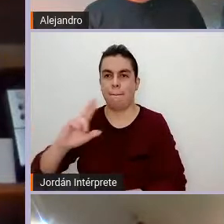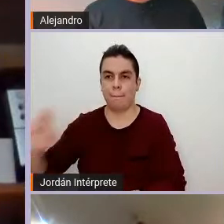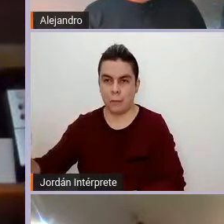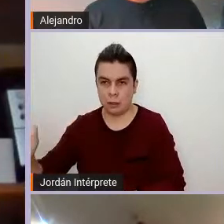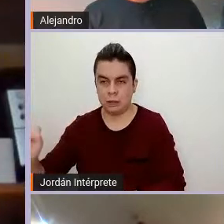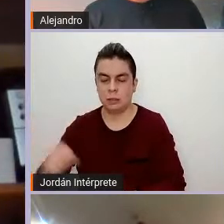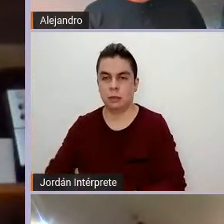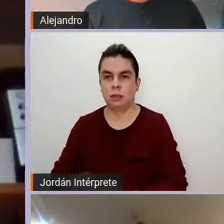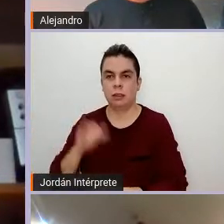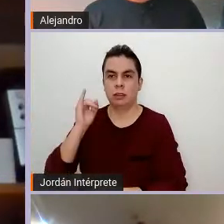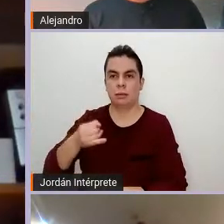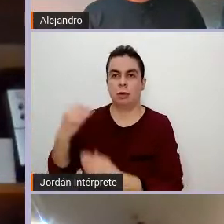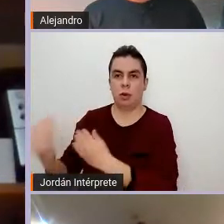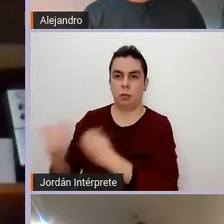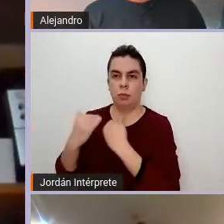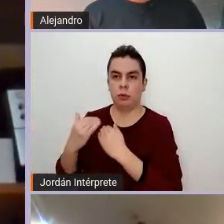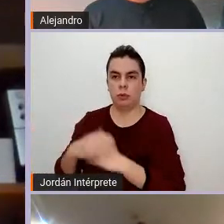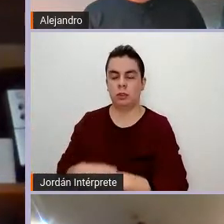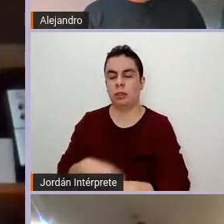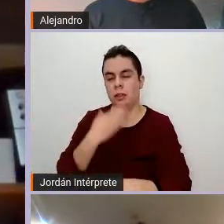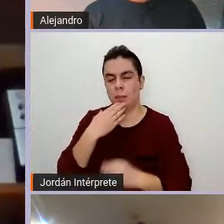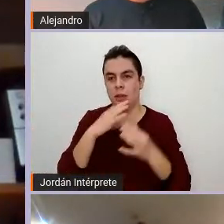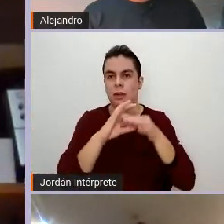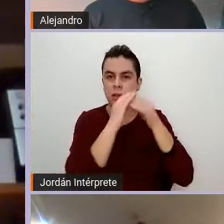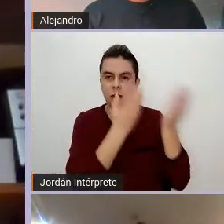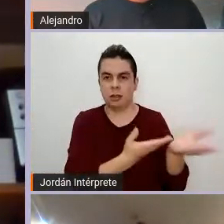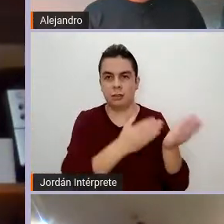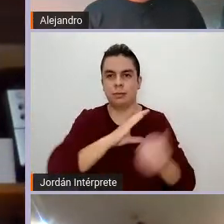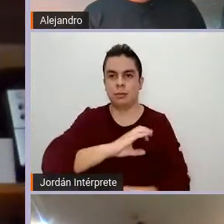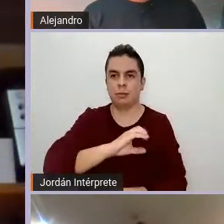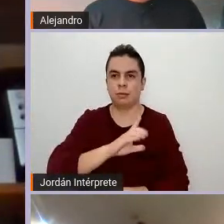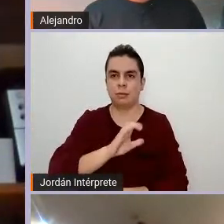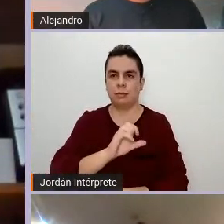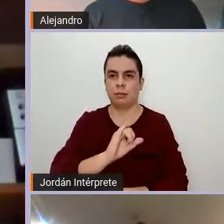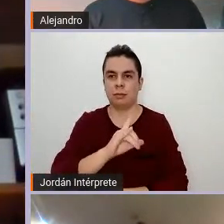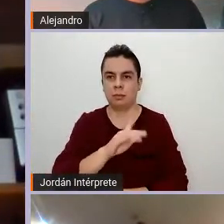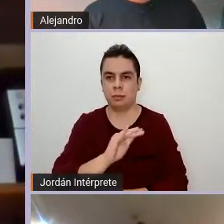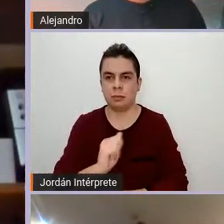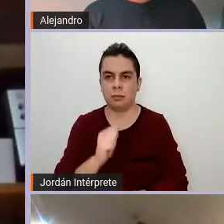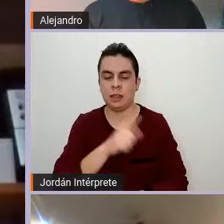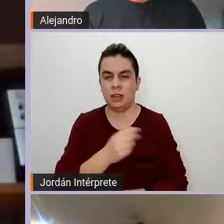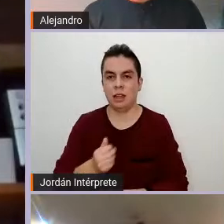ti, a Cecilia García Huidobro, directora del Museo Violeta